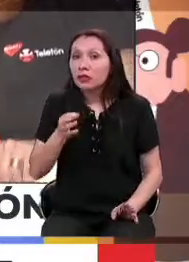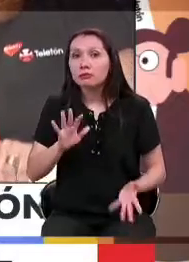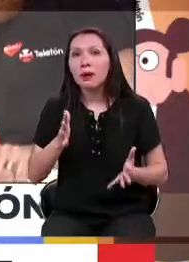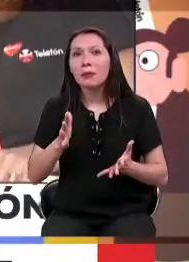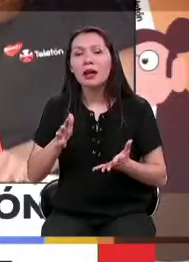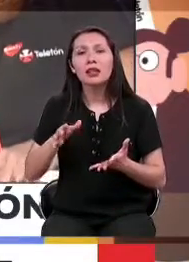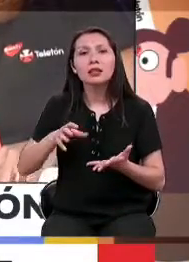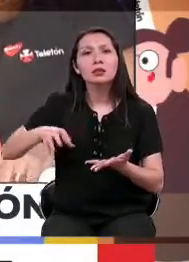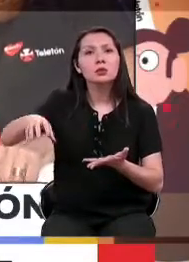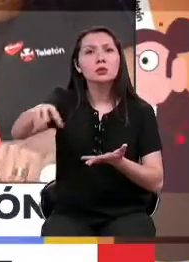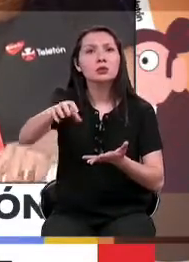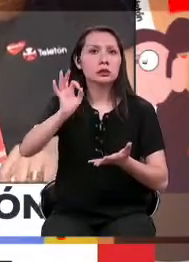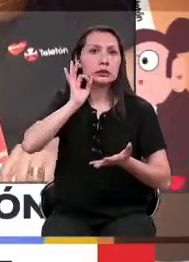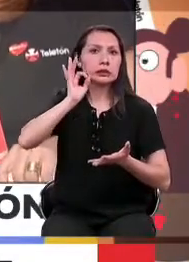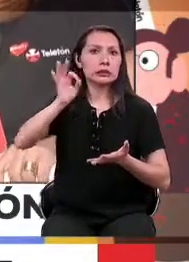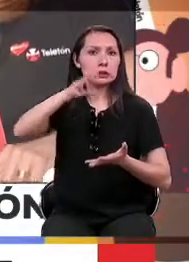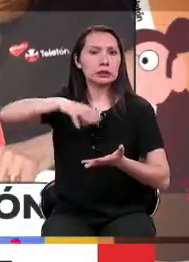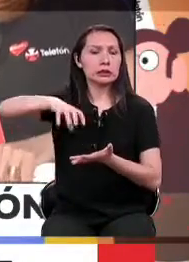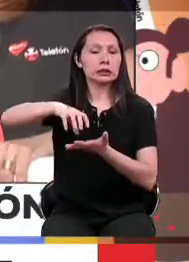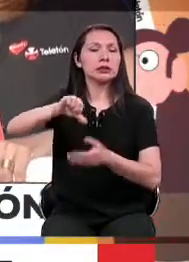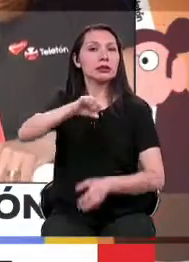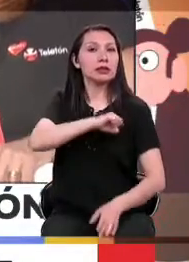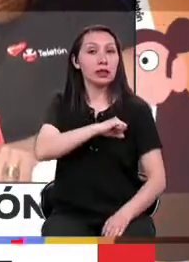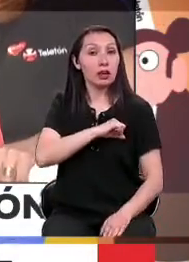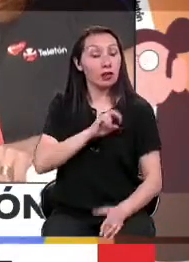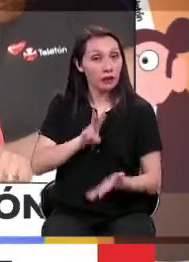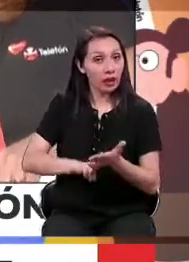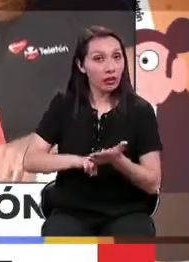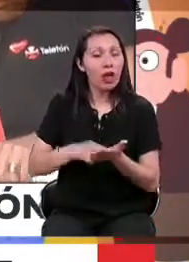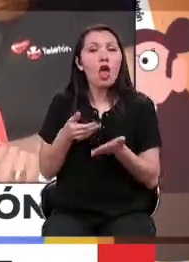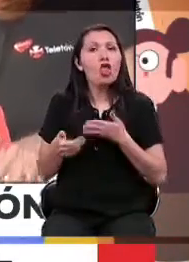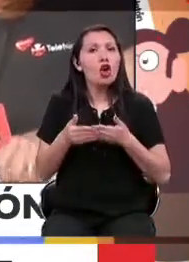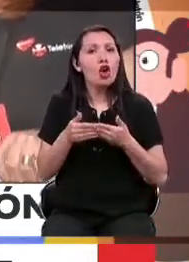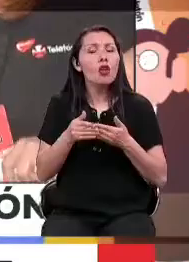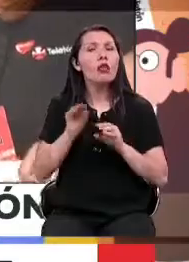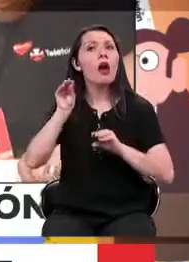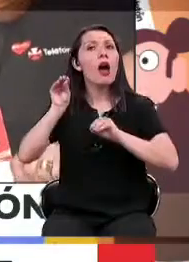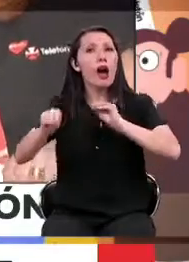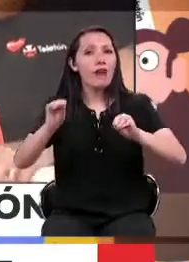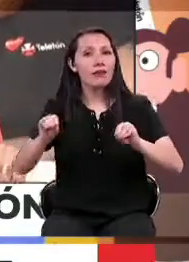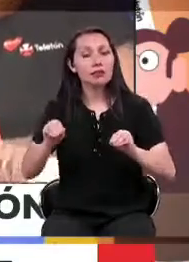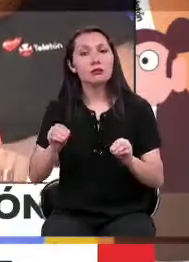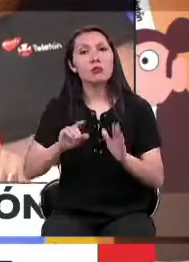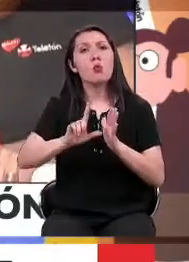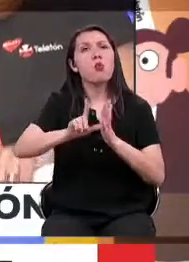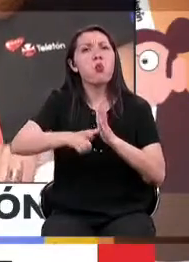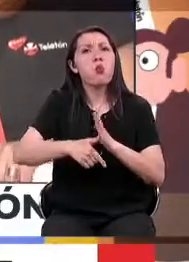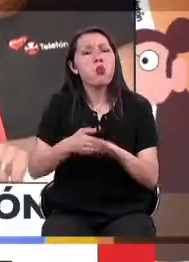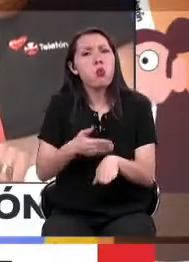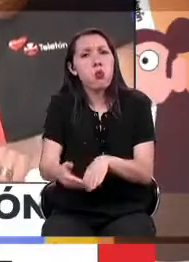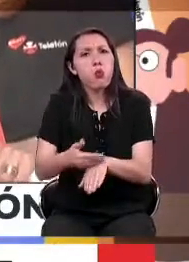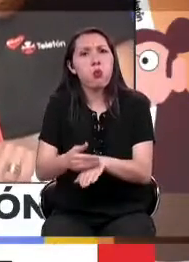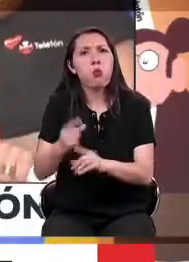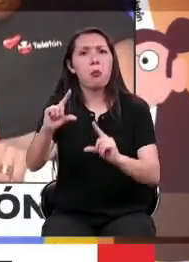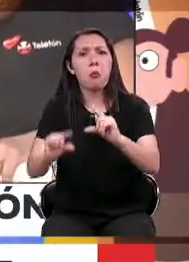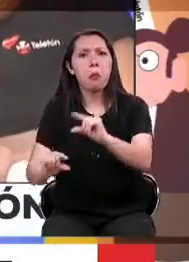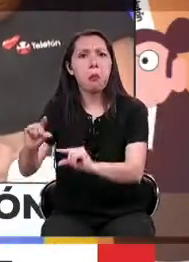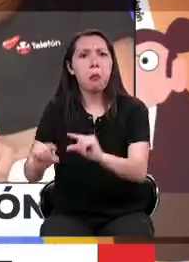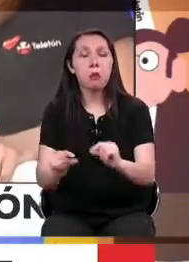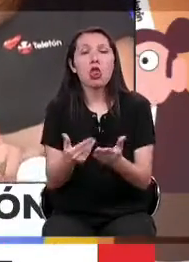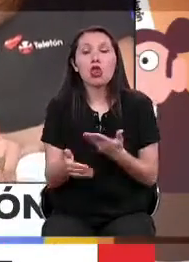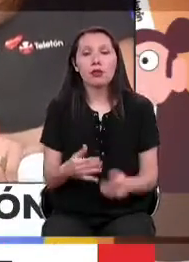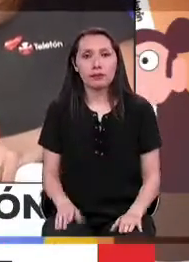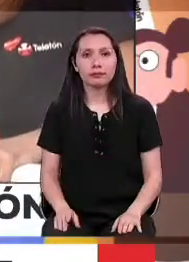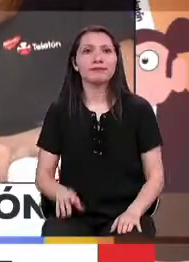los sectores, el sector oriente de la capital. ¿Es así? ¿Dónde hay que hacer un especial llamado? ¿Dónde vamos más atrasados, Jimena? En